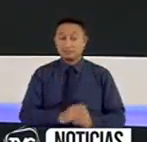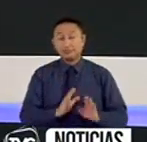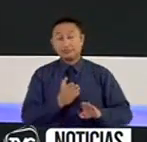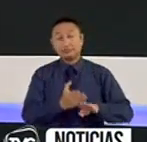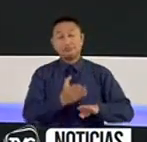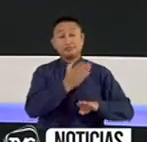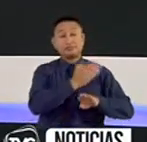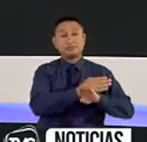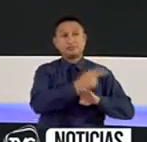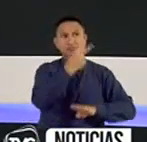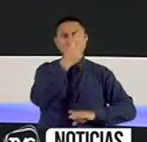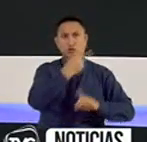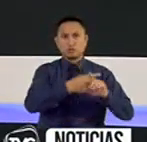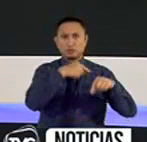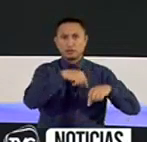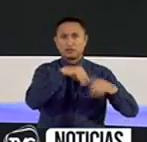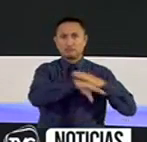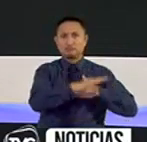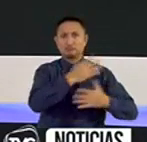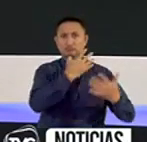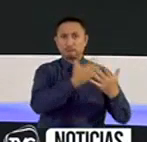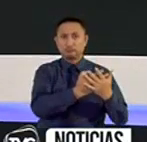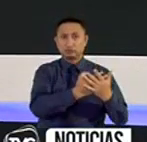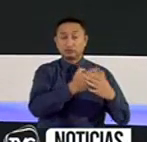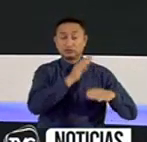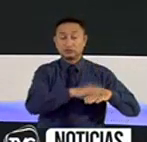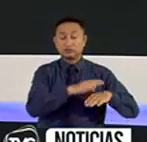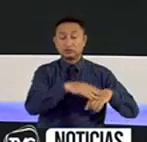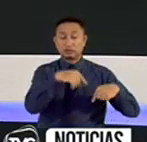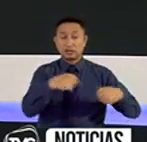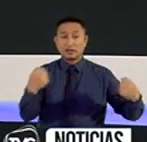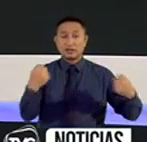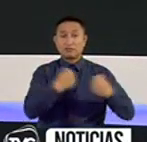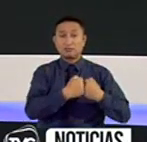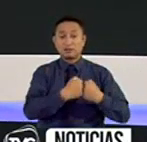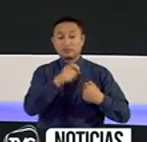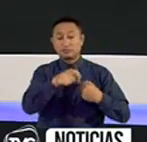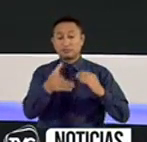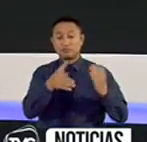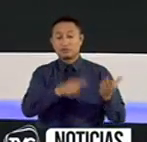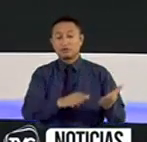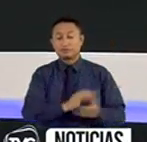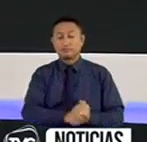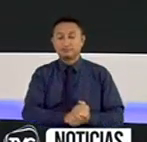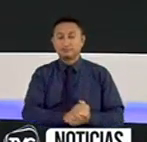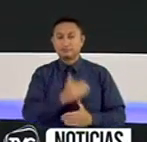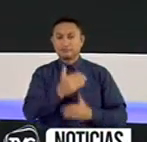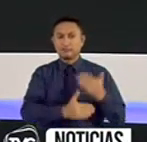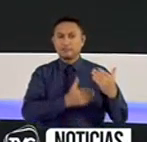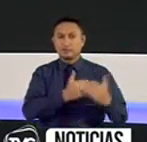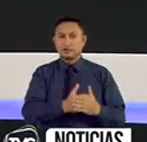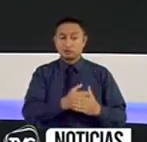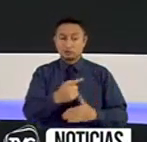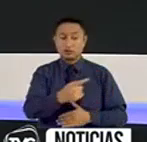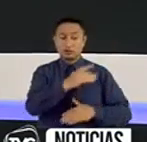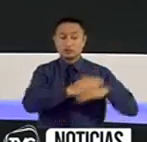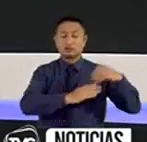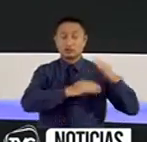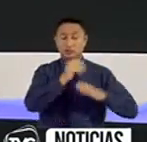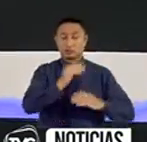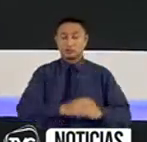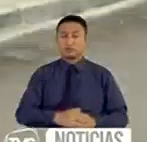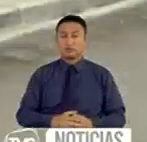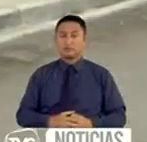varios meses estuvo detenido por un accidente de tránsito que dejó un fallecido, pero luego fue declarado